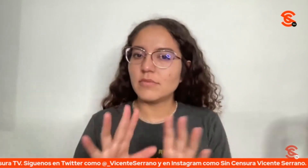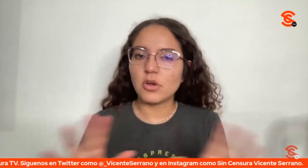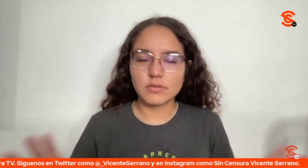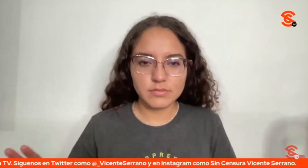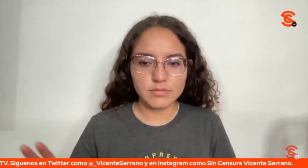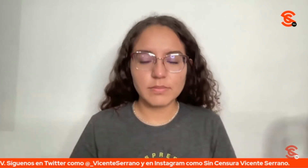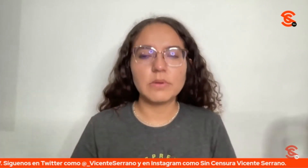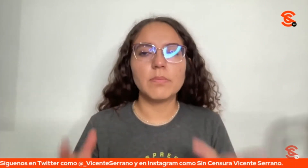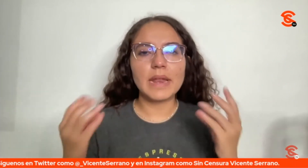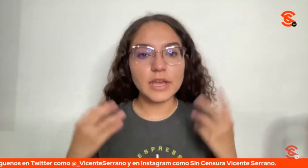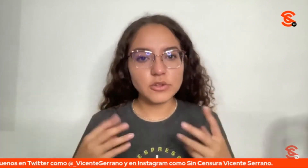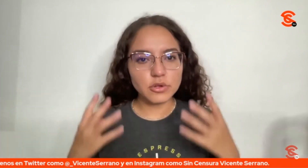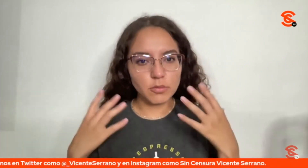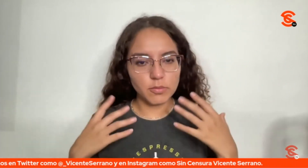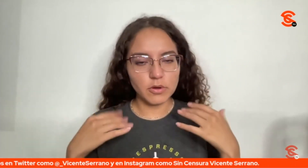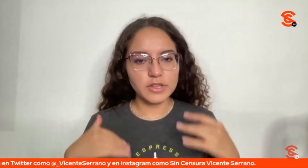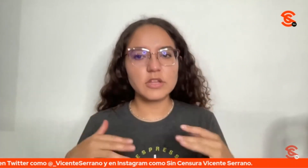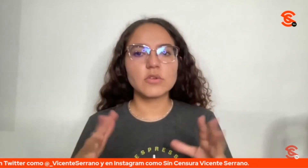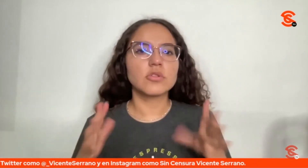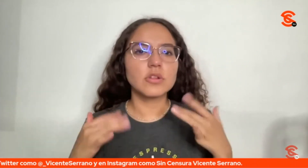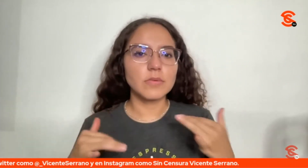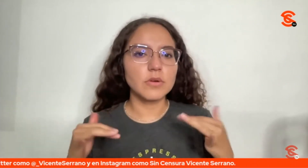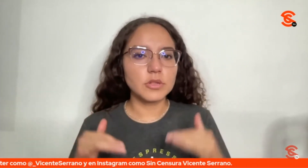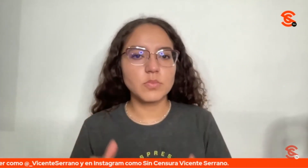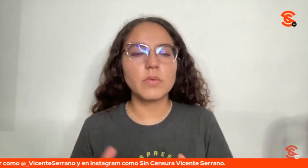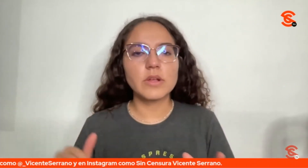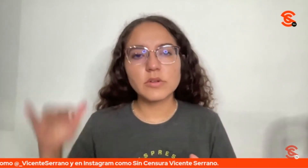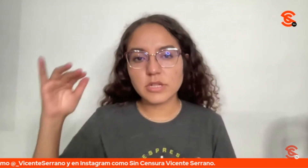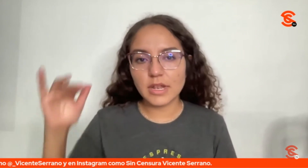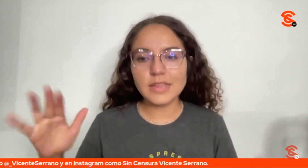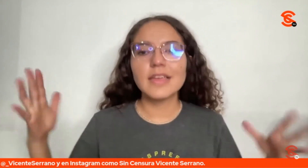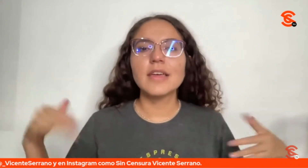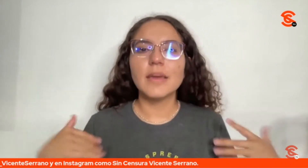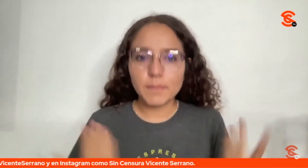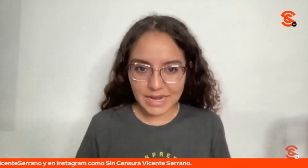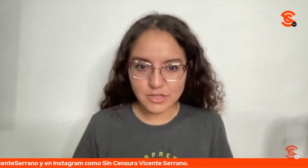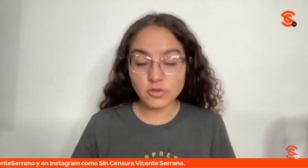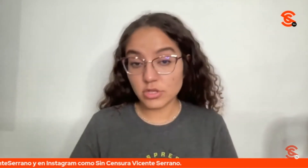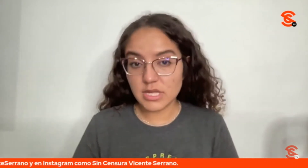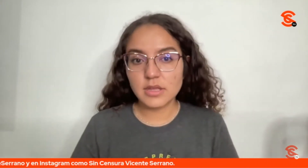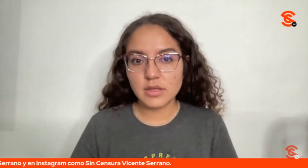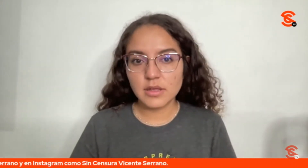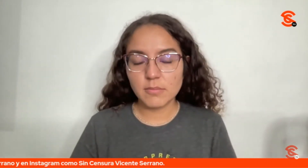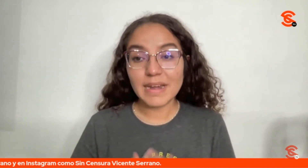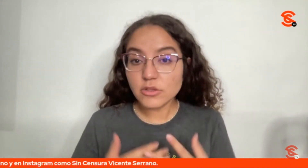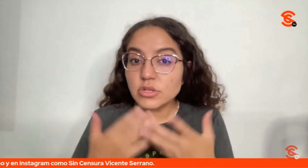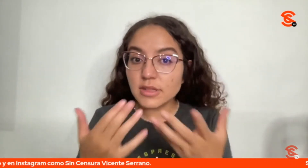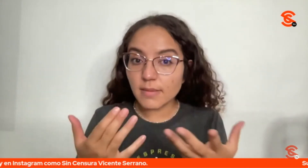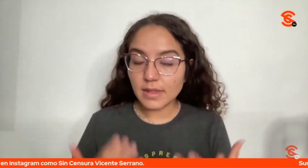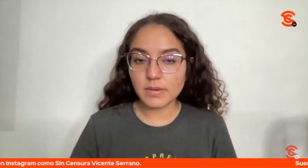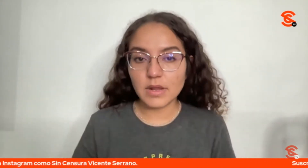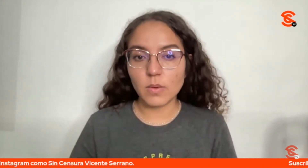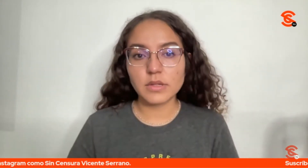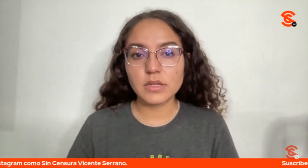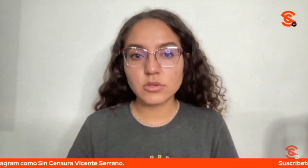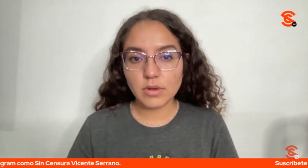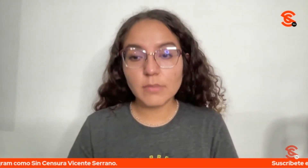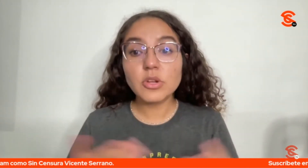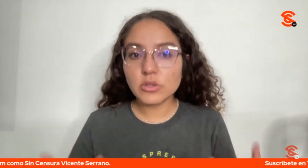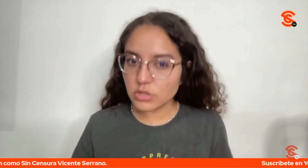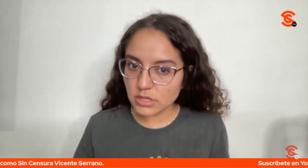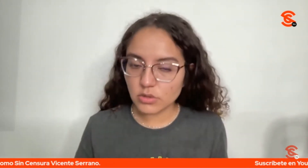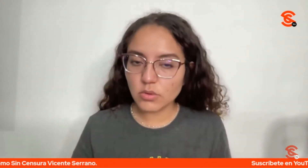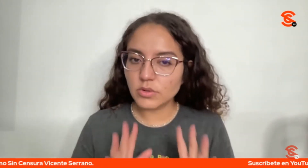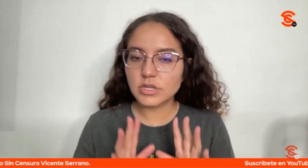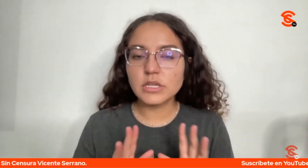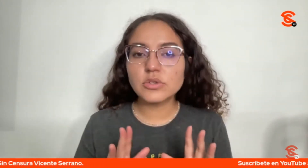pie, no. Pero para ellos como políticos o servidores públicos de élite, para ellos sí debe de haber la Guardia